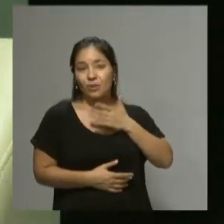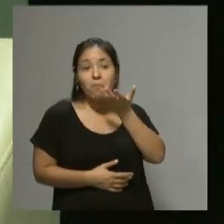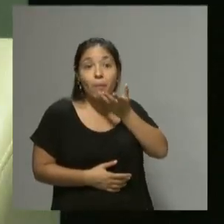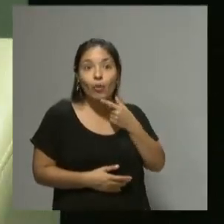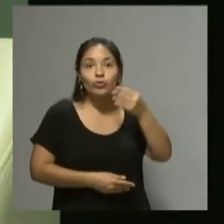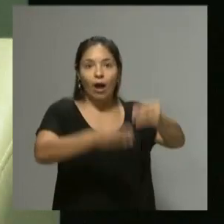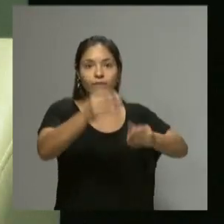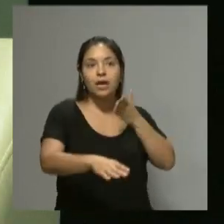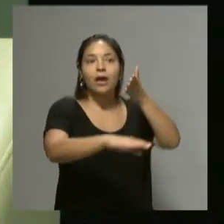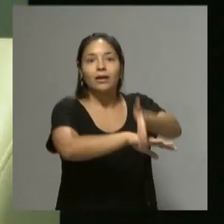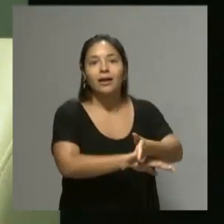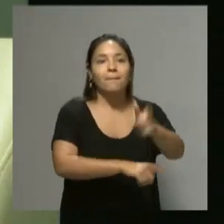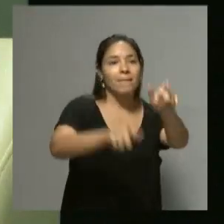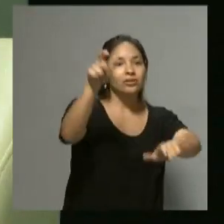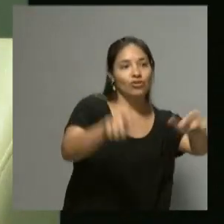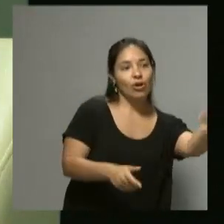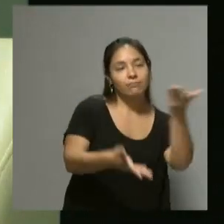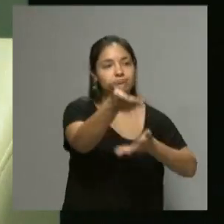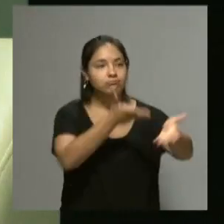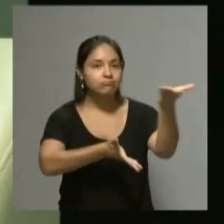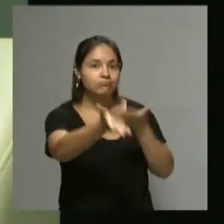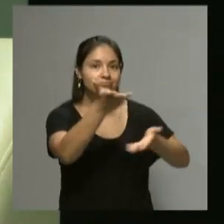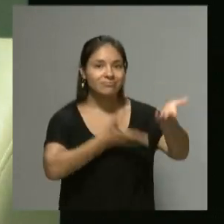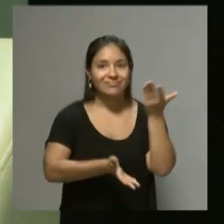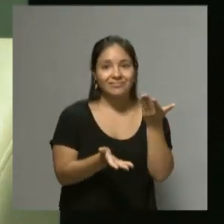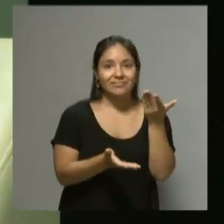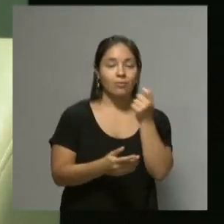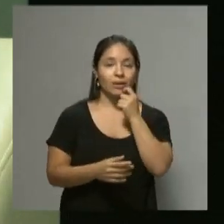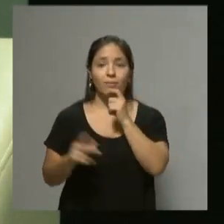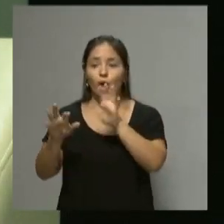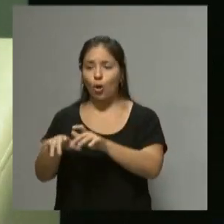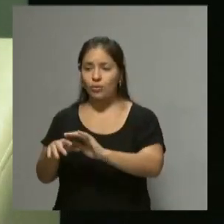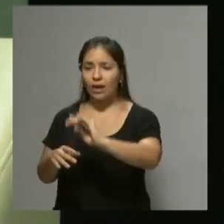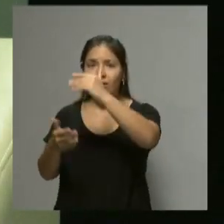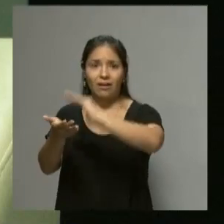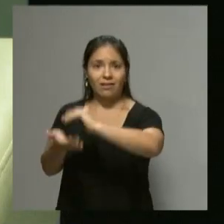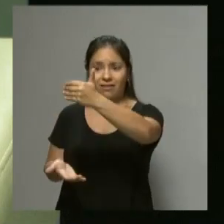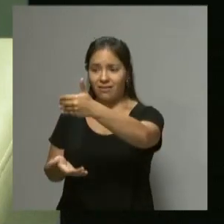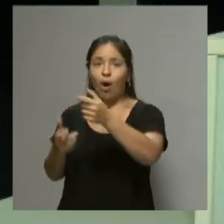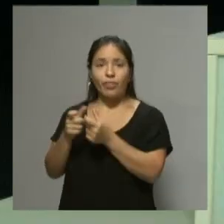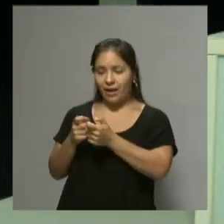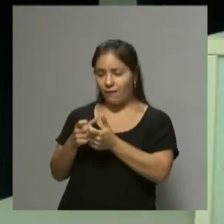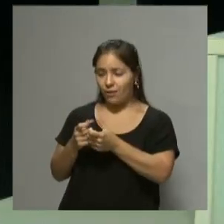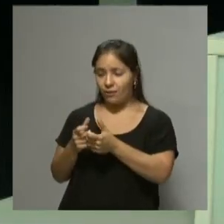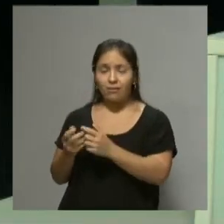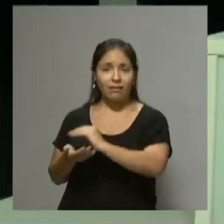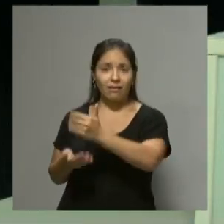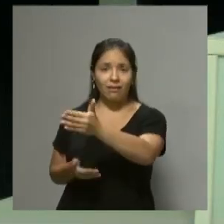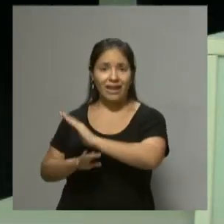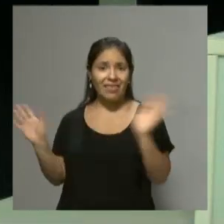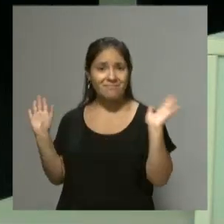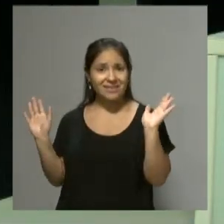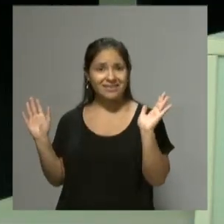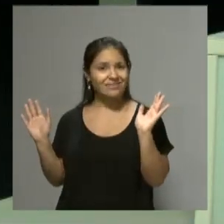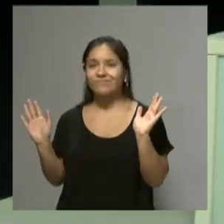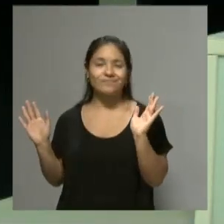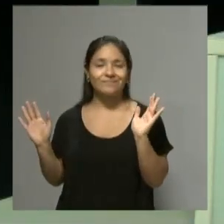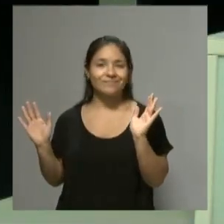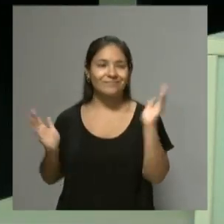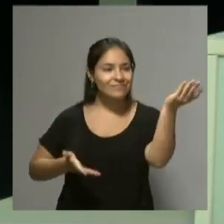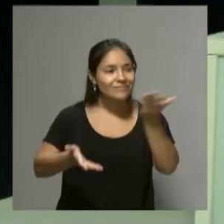el contacto. Ese termómetro que no te lo da una computadora o un teléfono. Bueno, lo vamos a tener en cuenta. Y sobre todo,